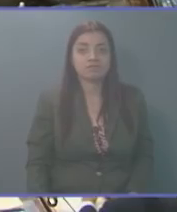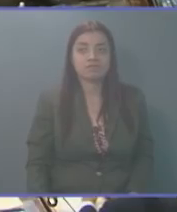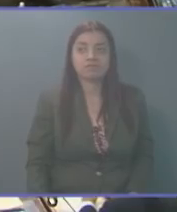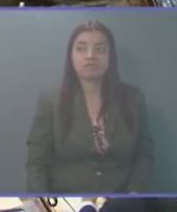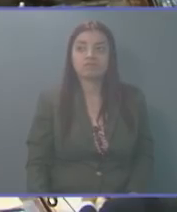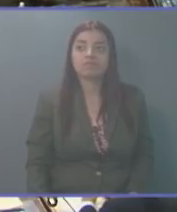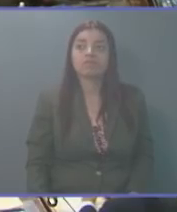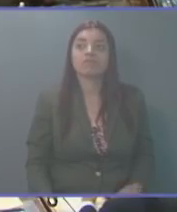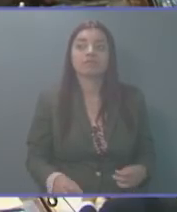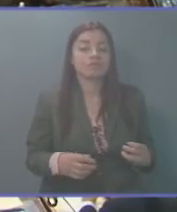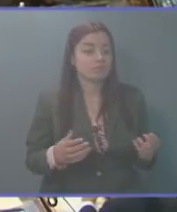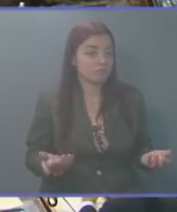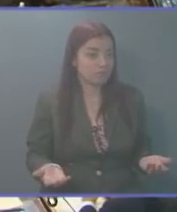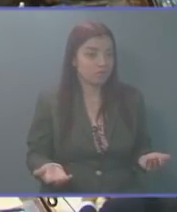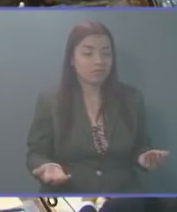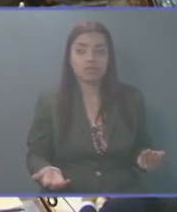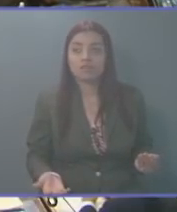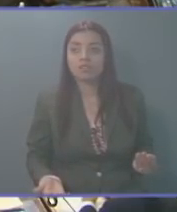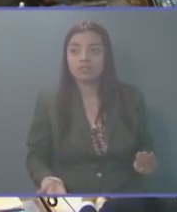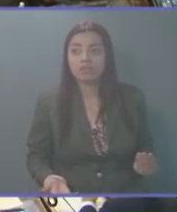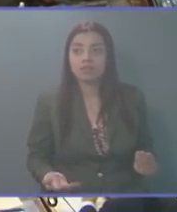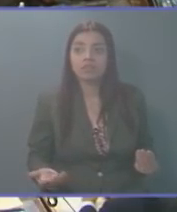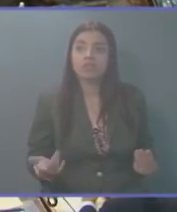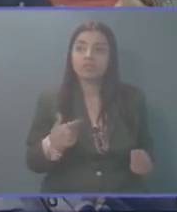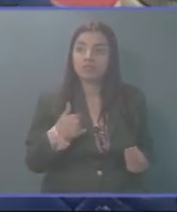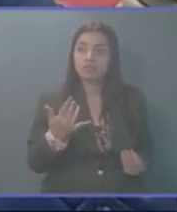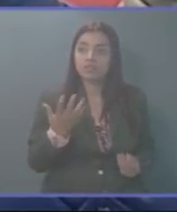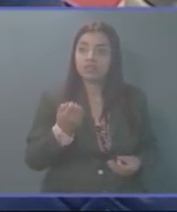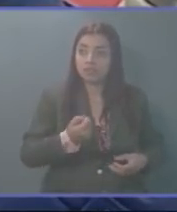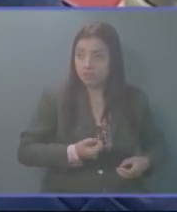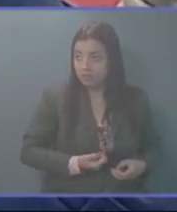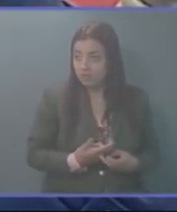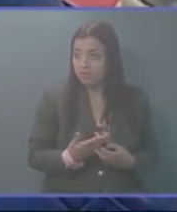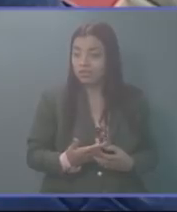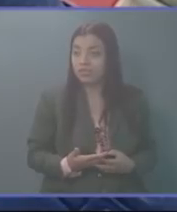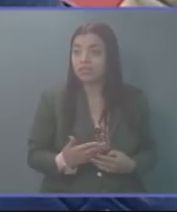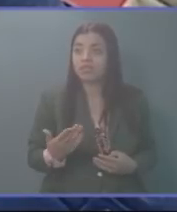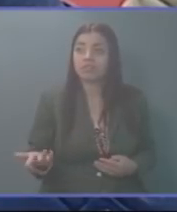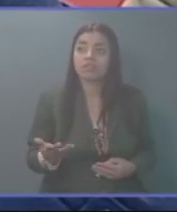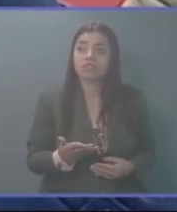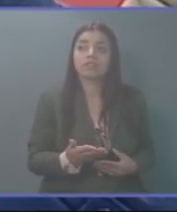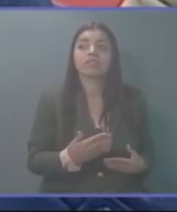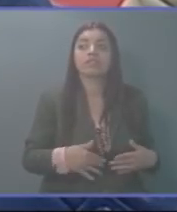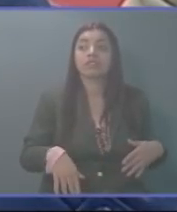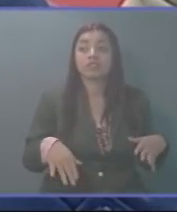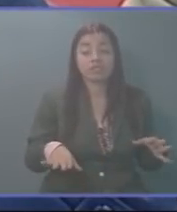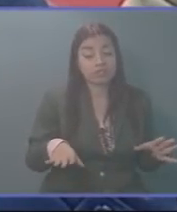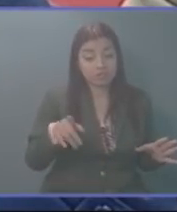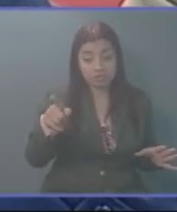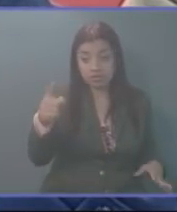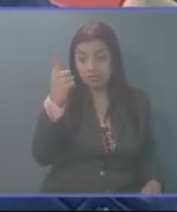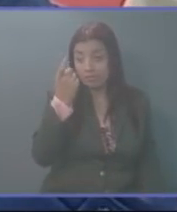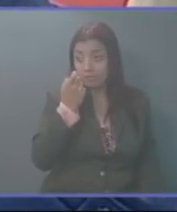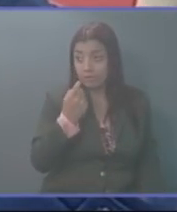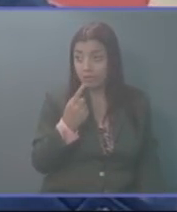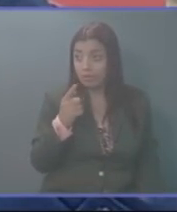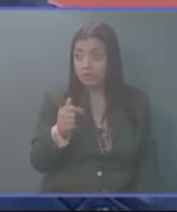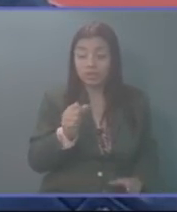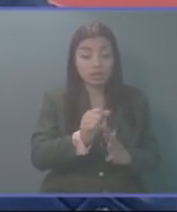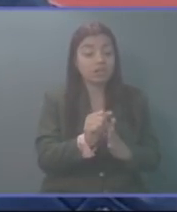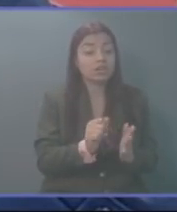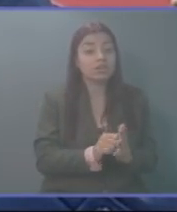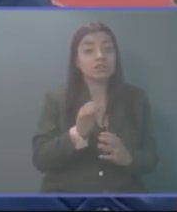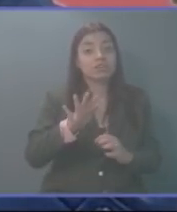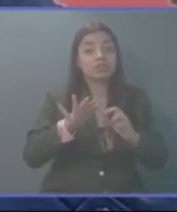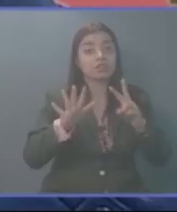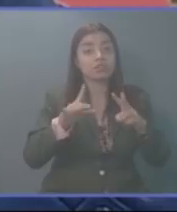Gracias, señora diputada. En principio, nos vamos a hacer referencia a lo que inició usted con su pregunta sobre el artículo